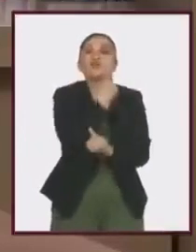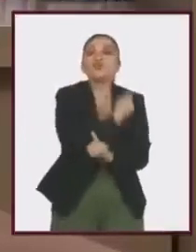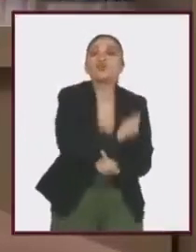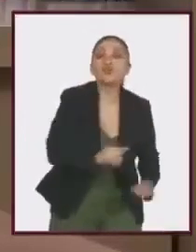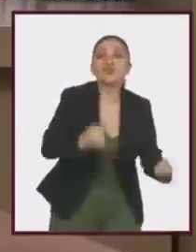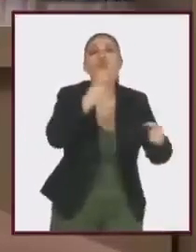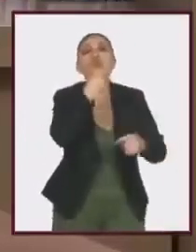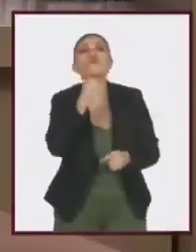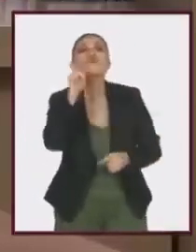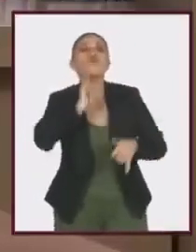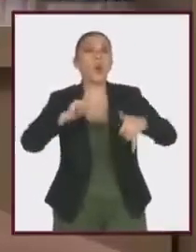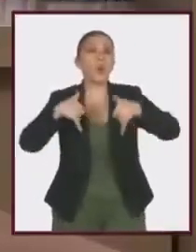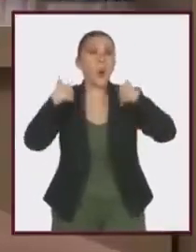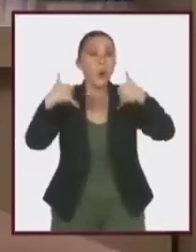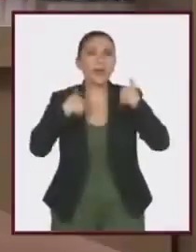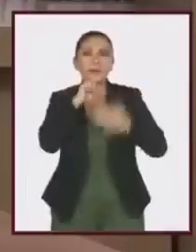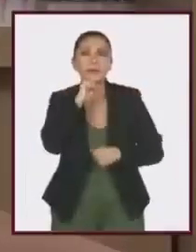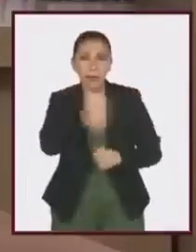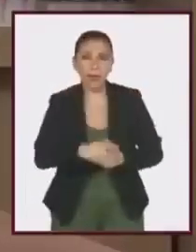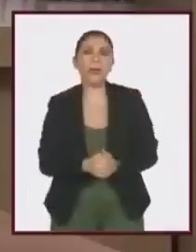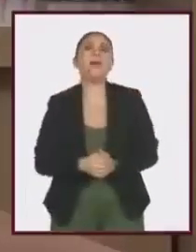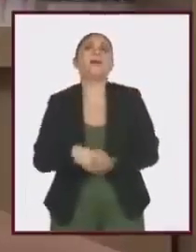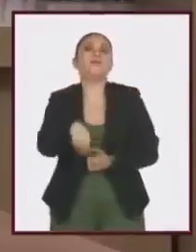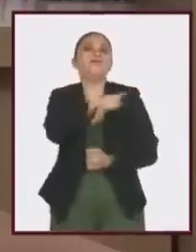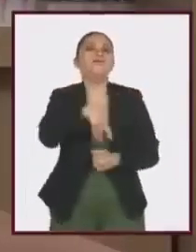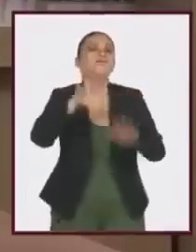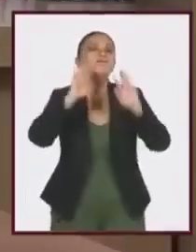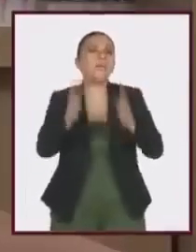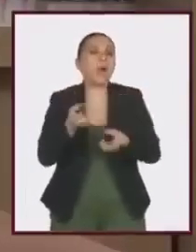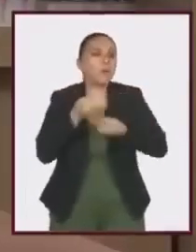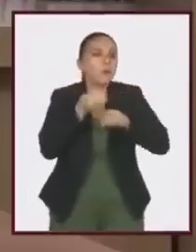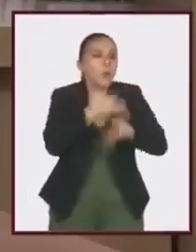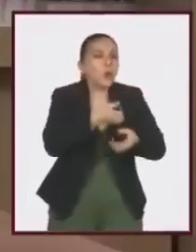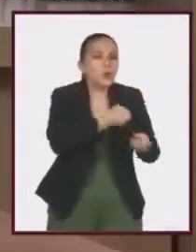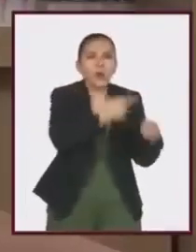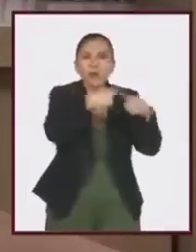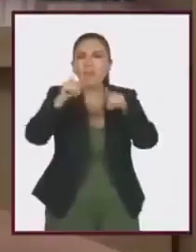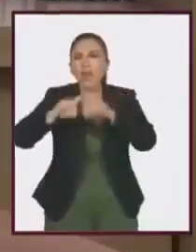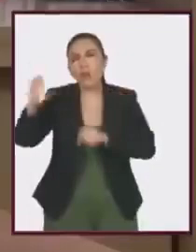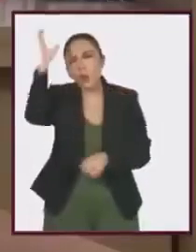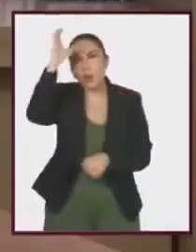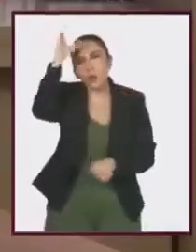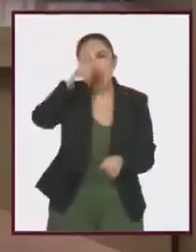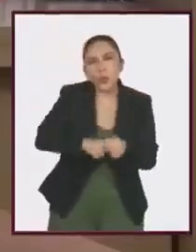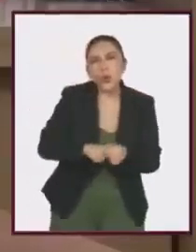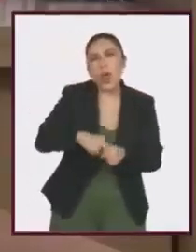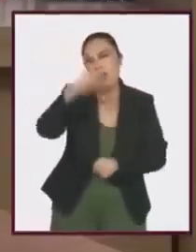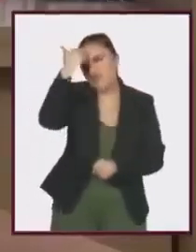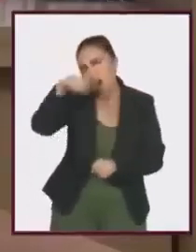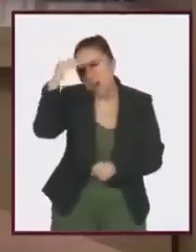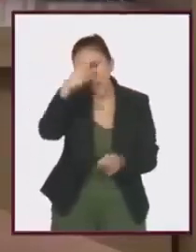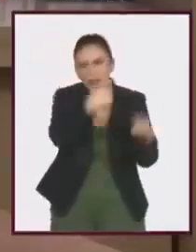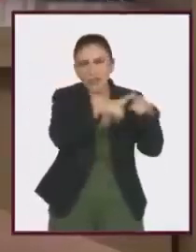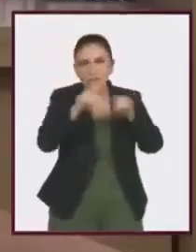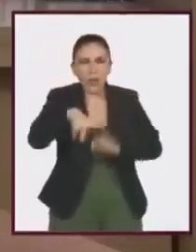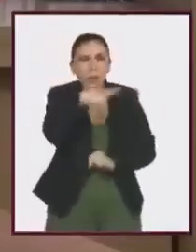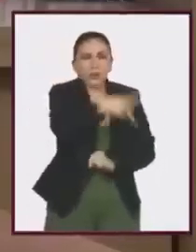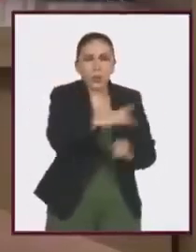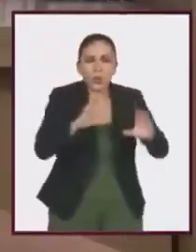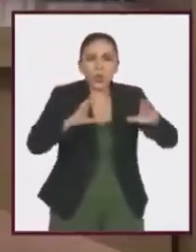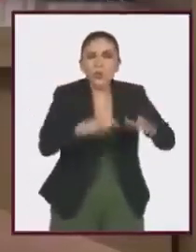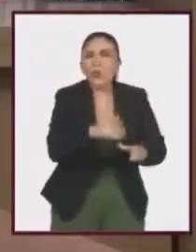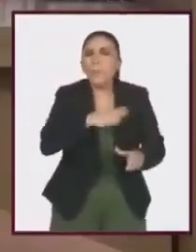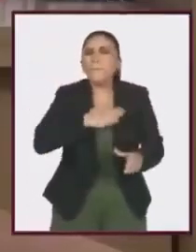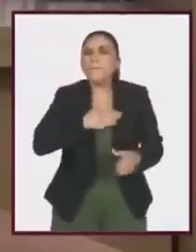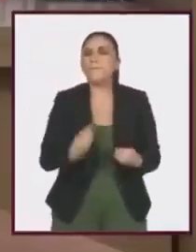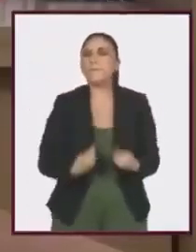niños y adolescentes, pero portadores de todos estos saberes y cultura de la comunidad de la cual